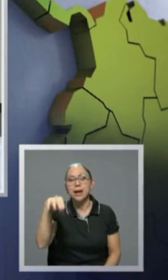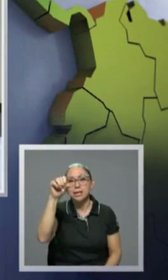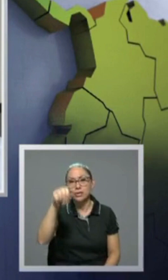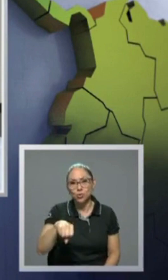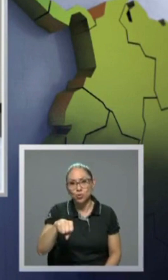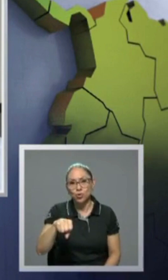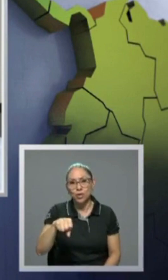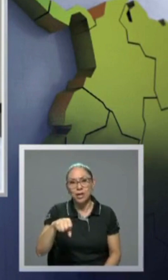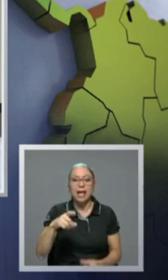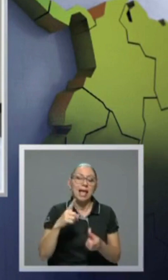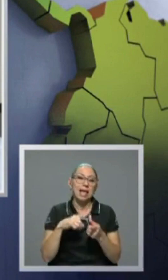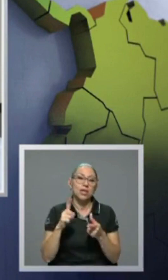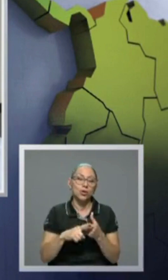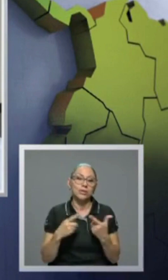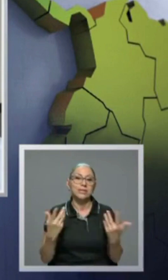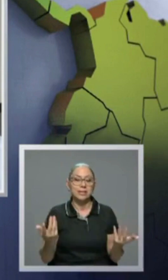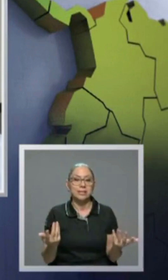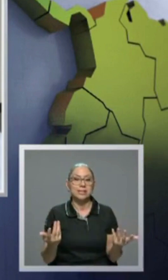Entonces,